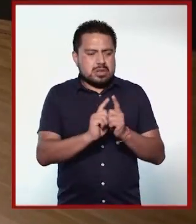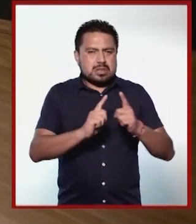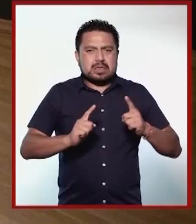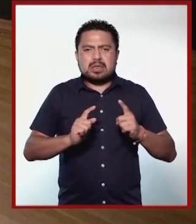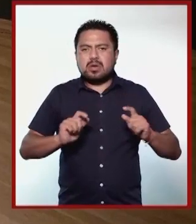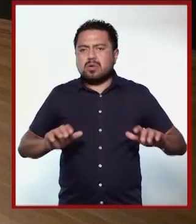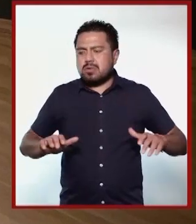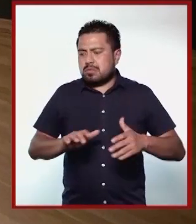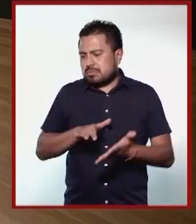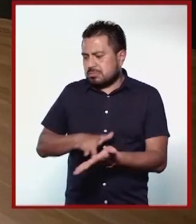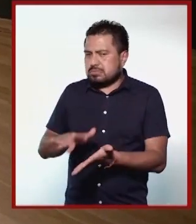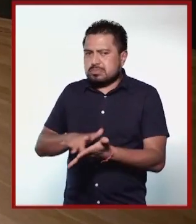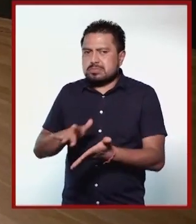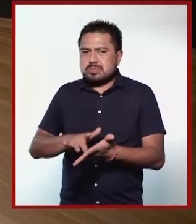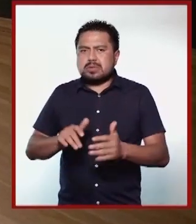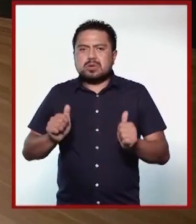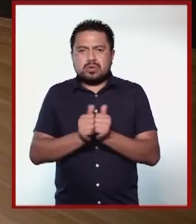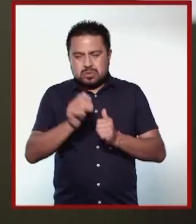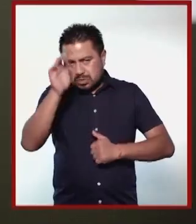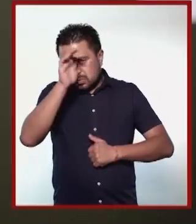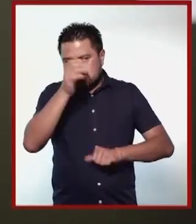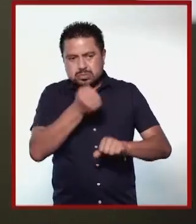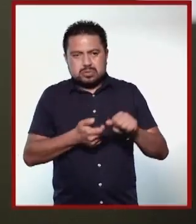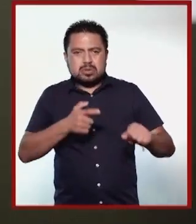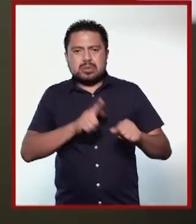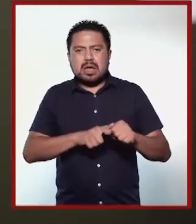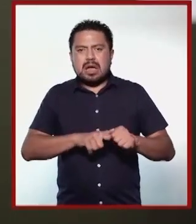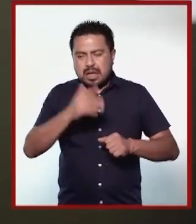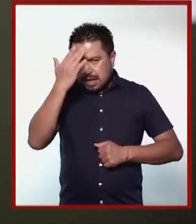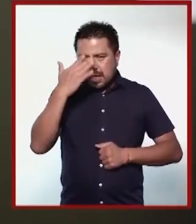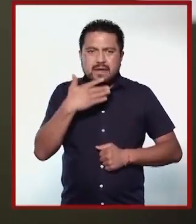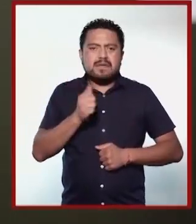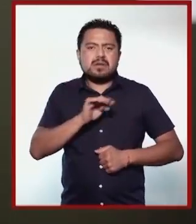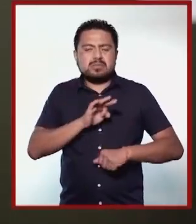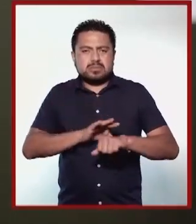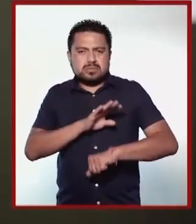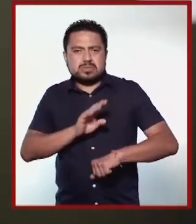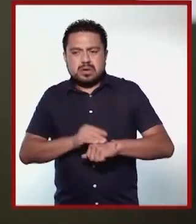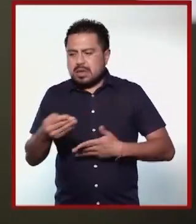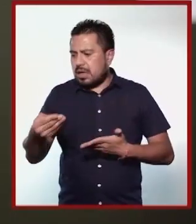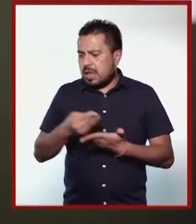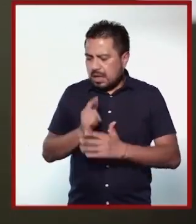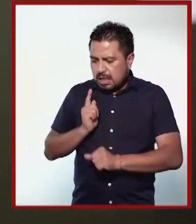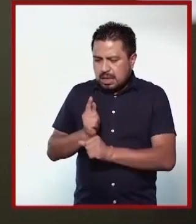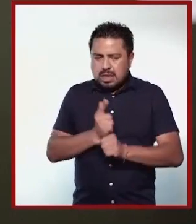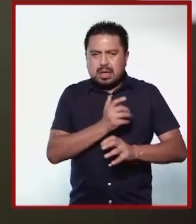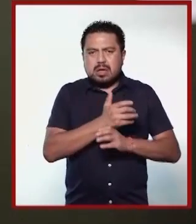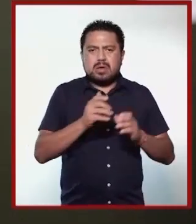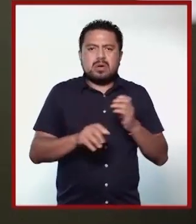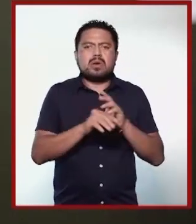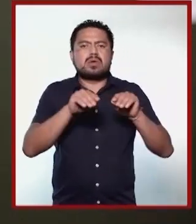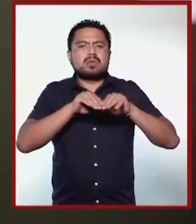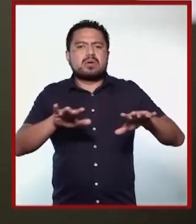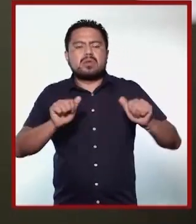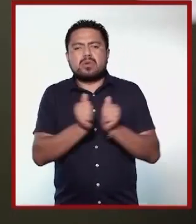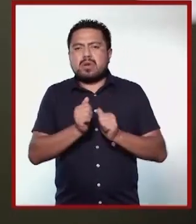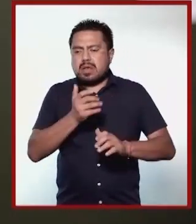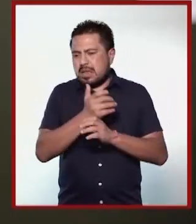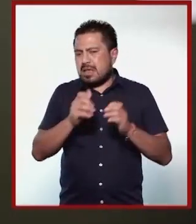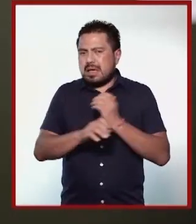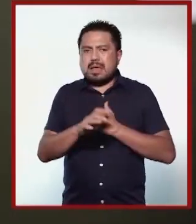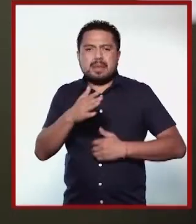la colaboración y la conciencia social, habilidades que nos permiten darnos cuenta del impacto de nuestras